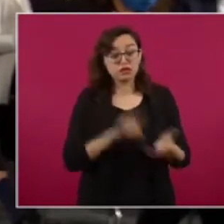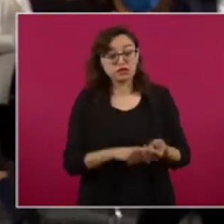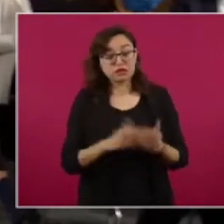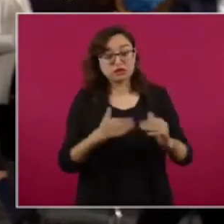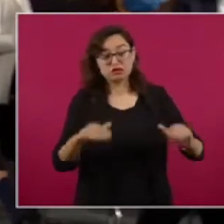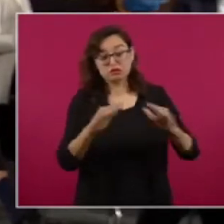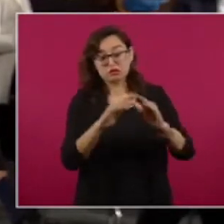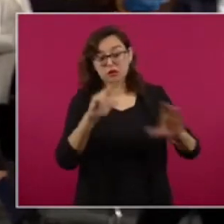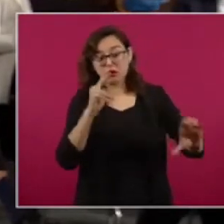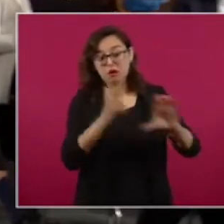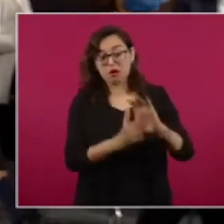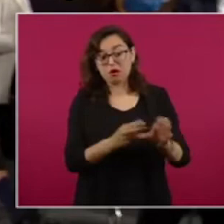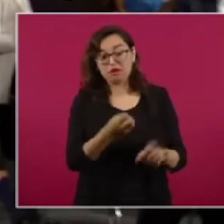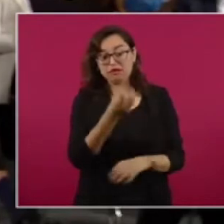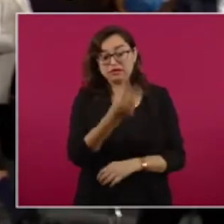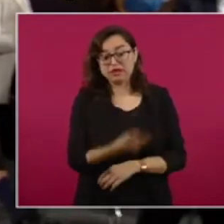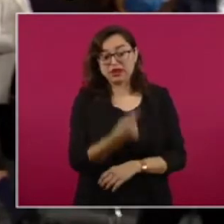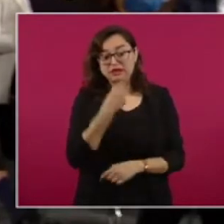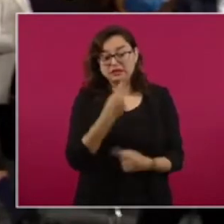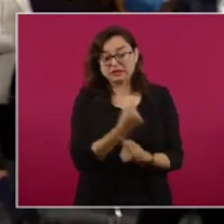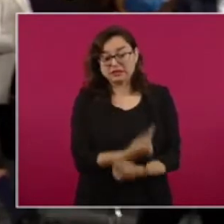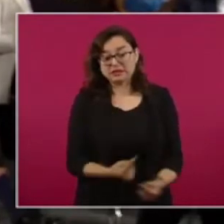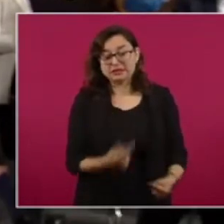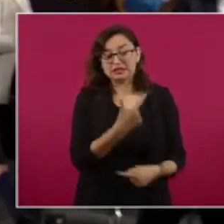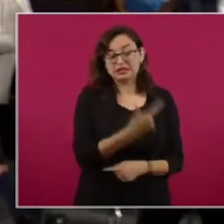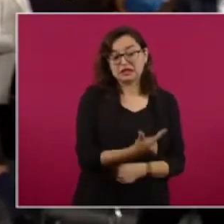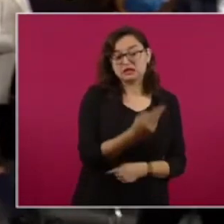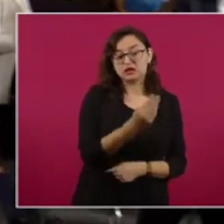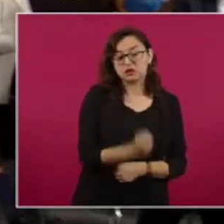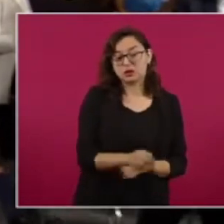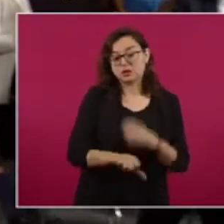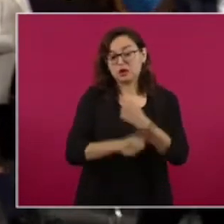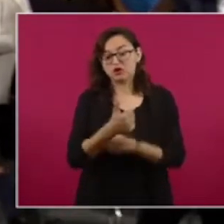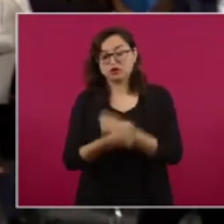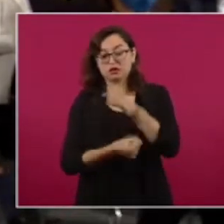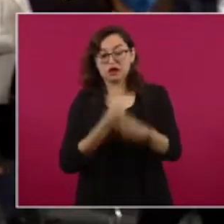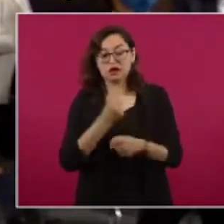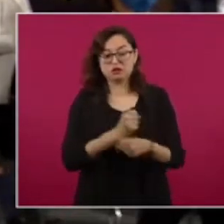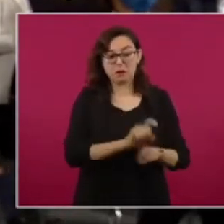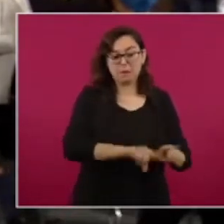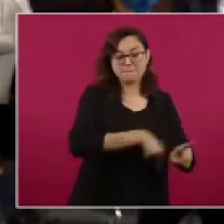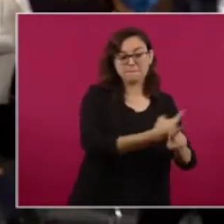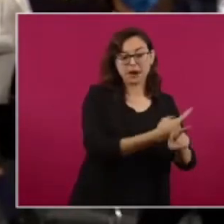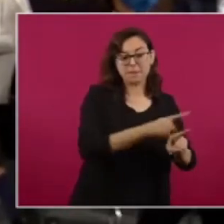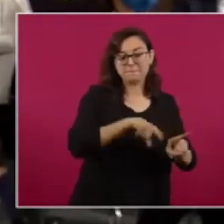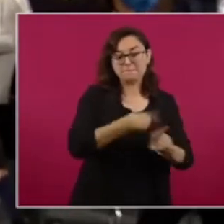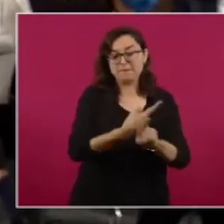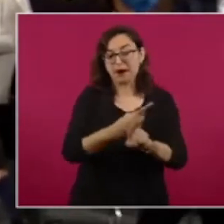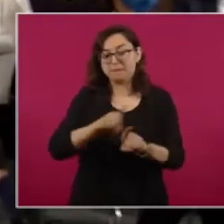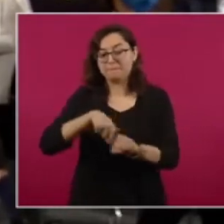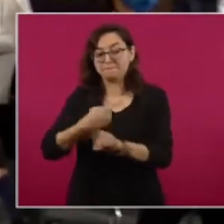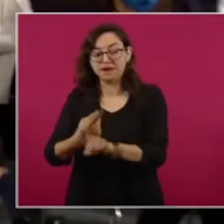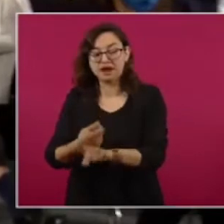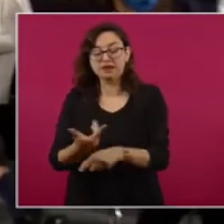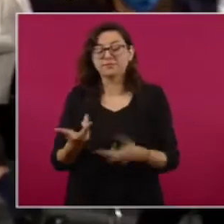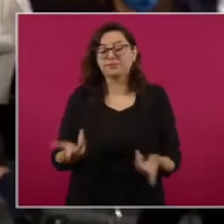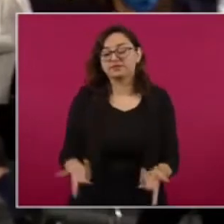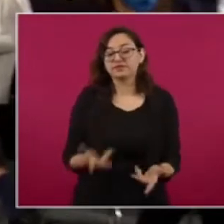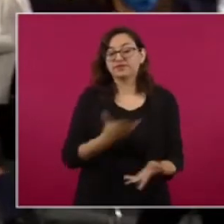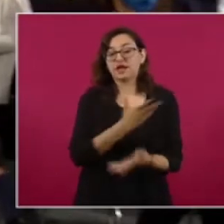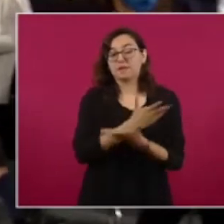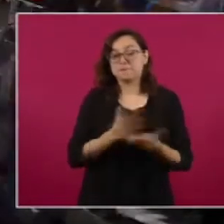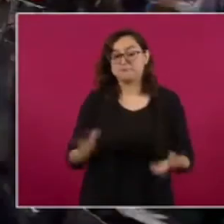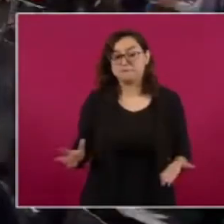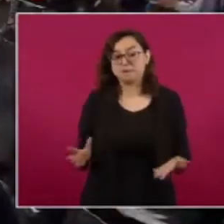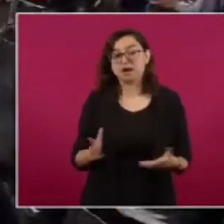de menores, de tres menores de 7, 9 y 11 años, uno de ellos además con la agravante de que